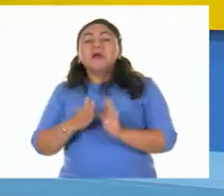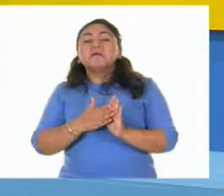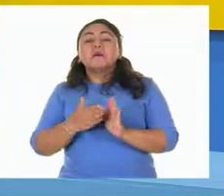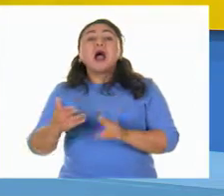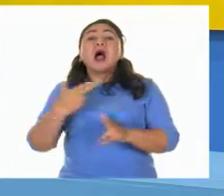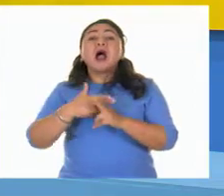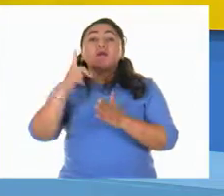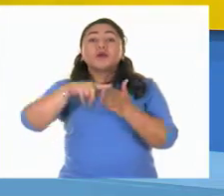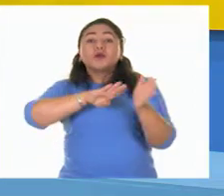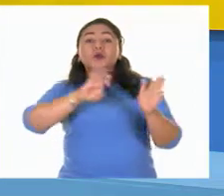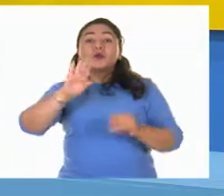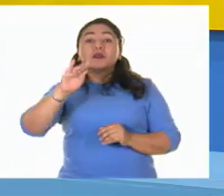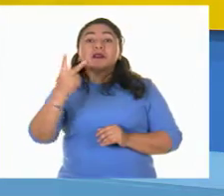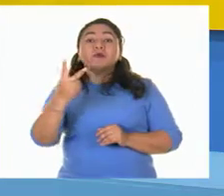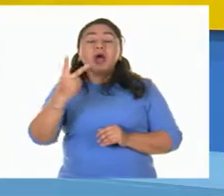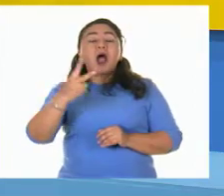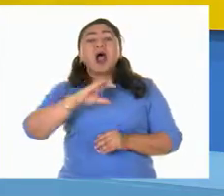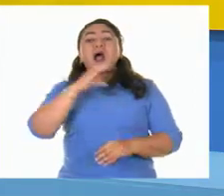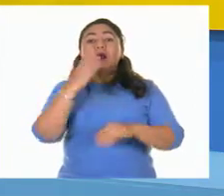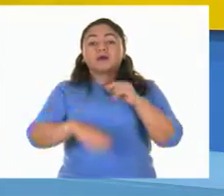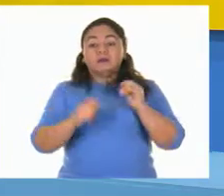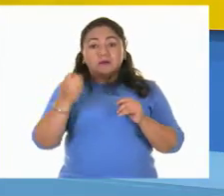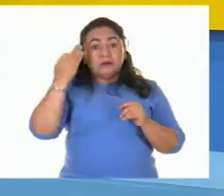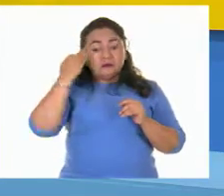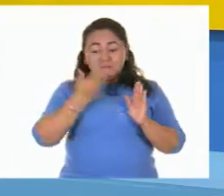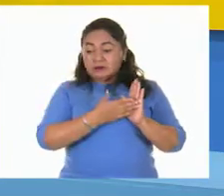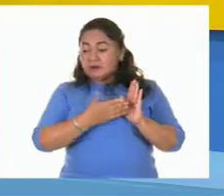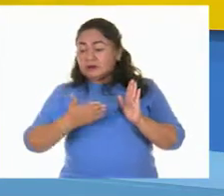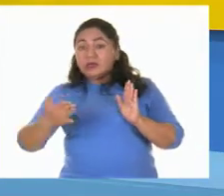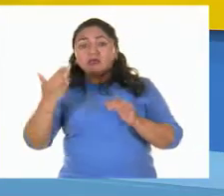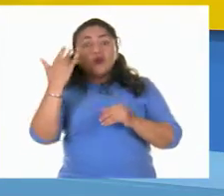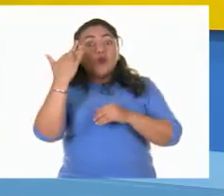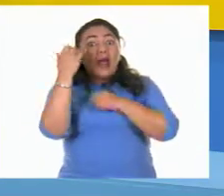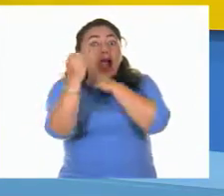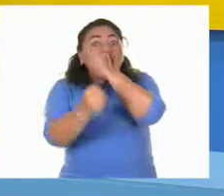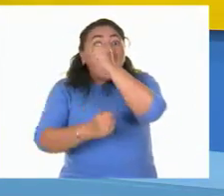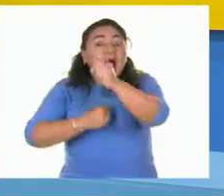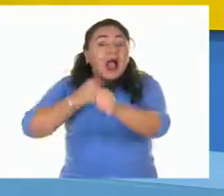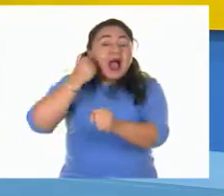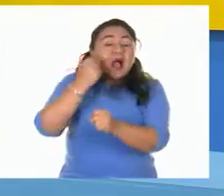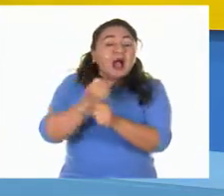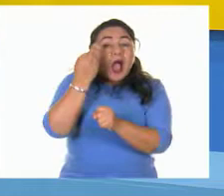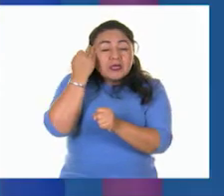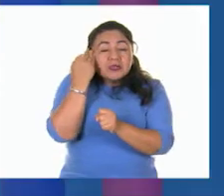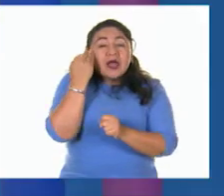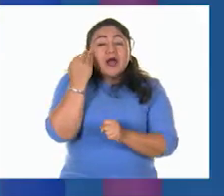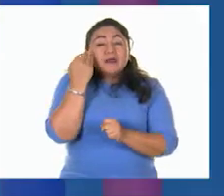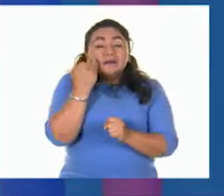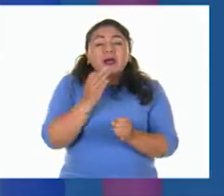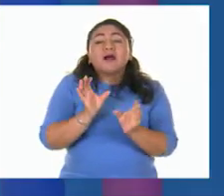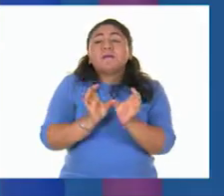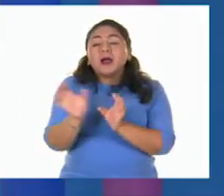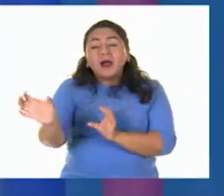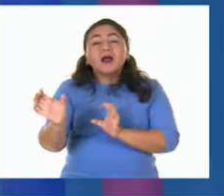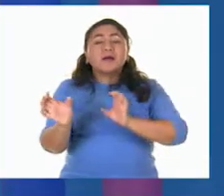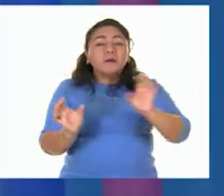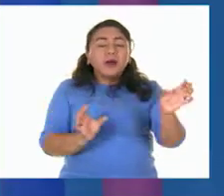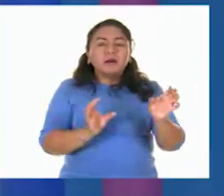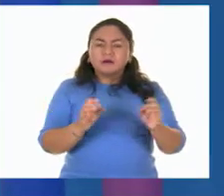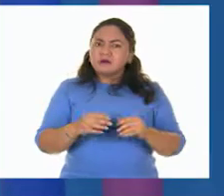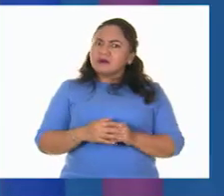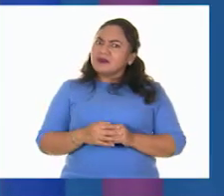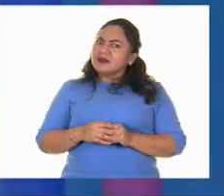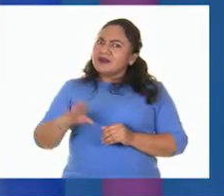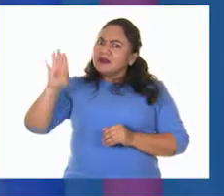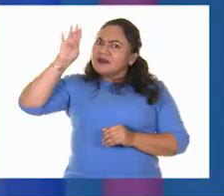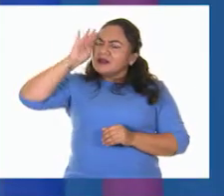año de 1992. Estamos hablando de poco más de 50 años después de que empezara. ¡Wow! No pensé